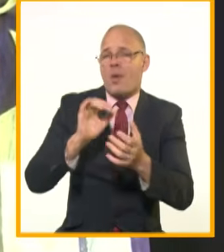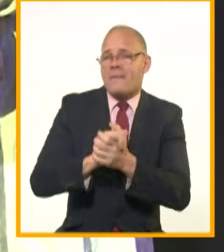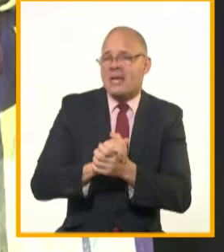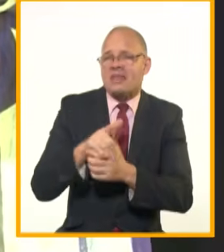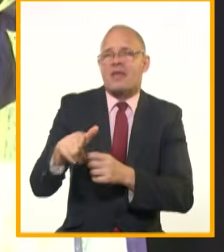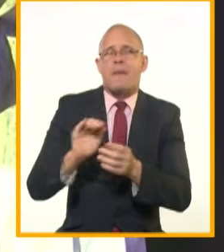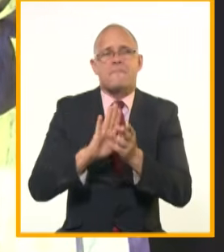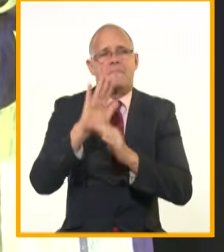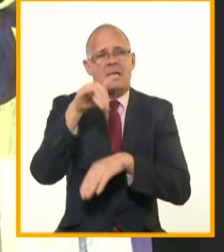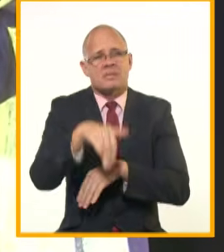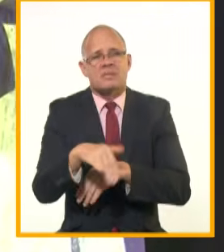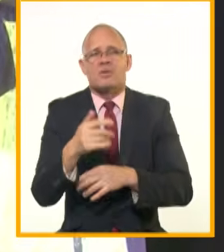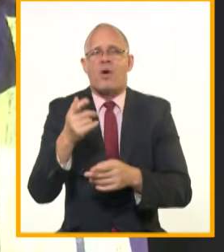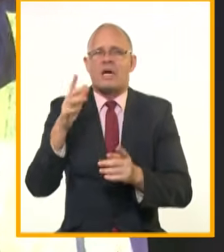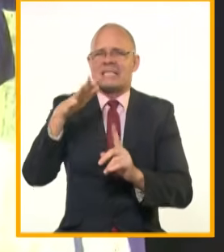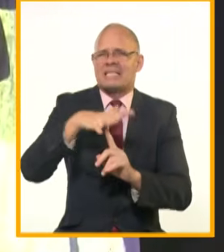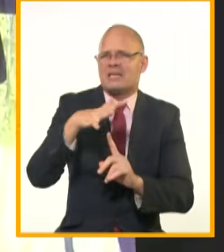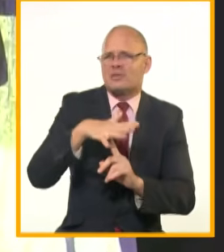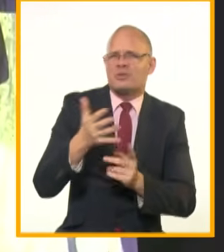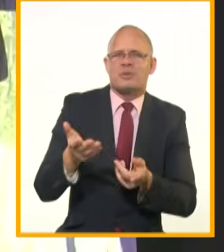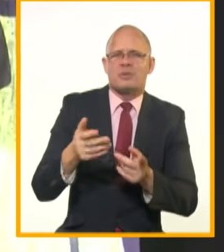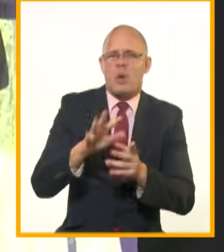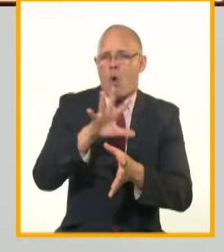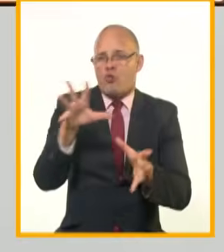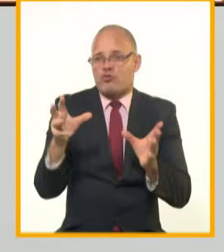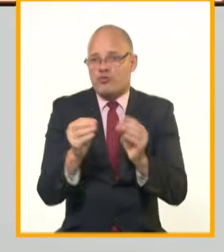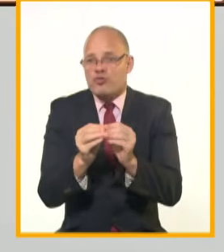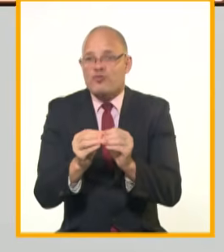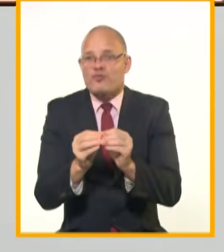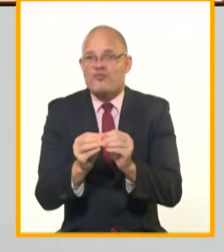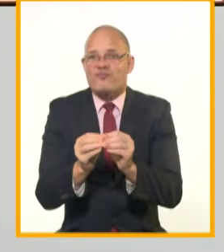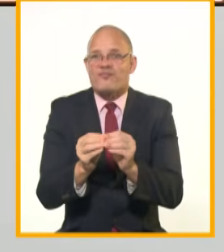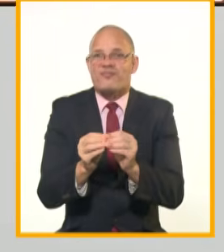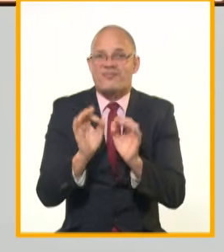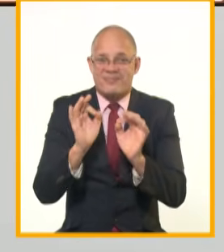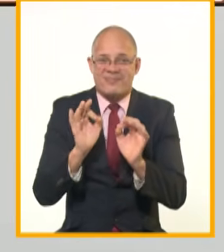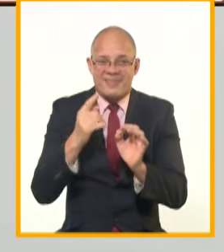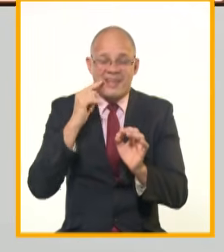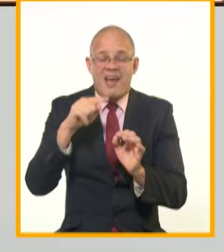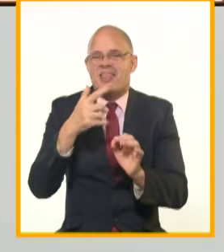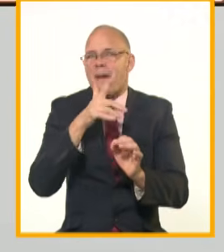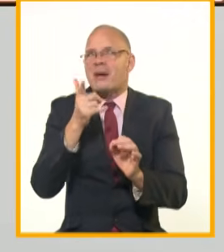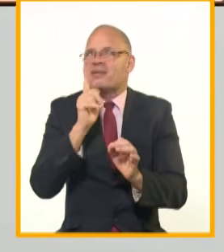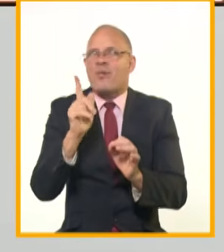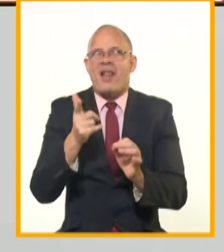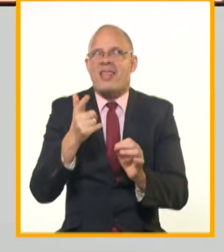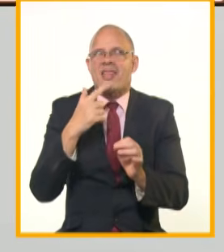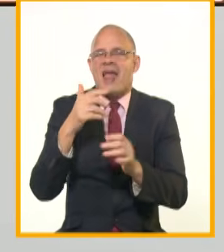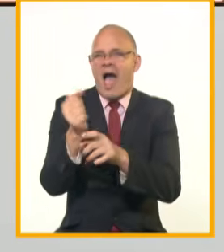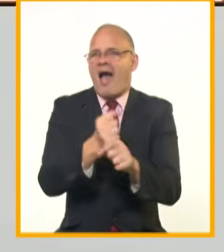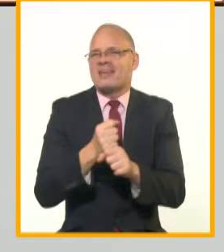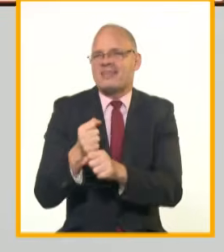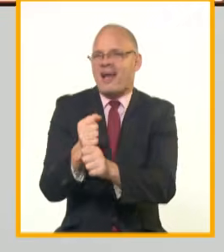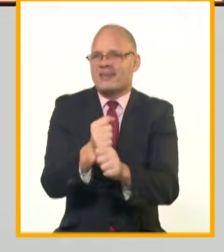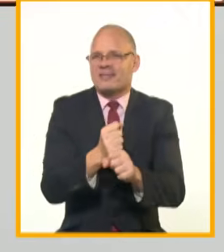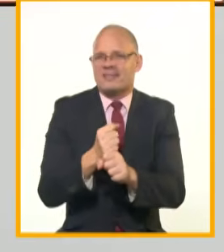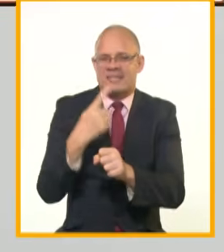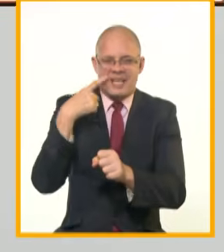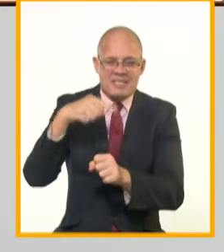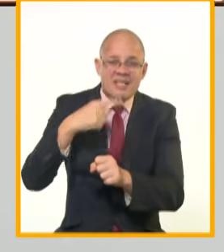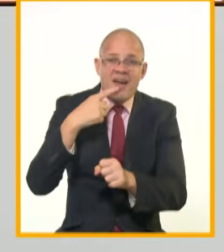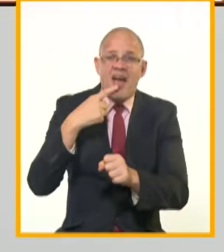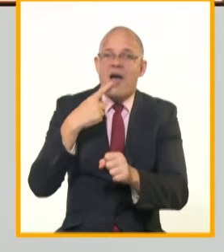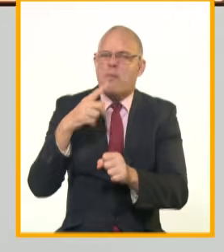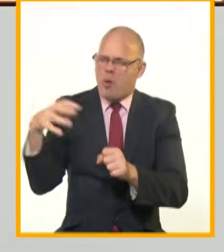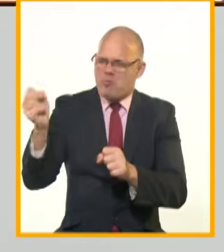Honda, San Cristóbal. Es decir, usted une todo ese potaje, ese ajiaco, que es como se dice, de cultura, y usted logra